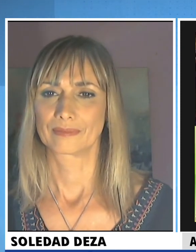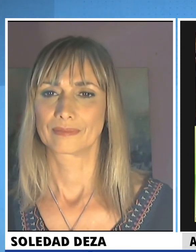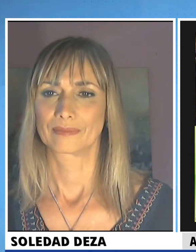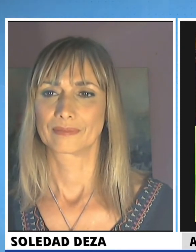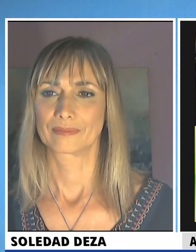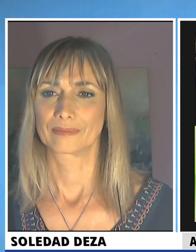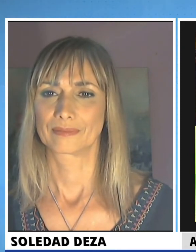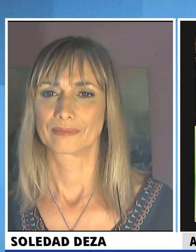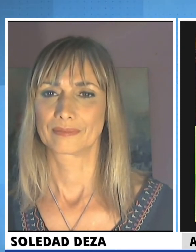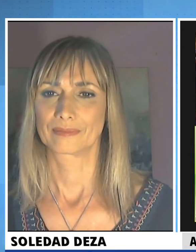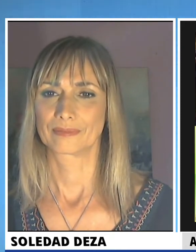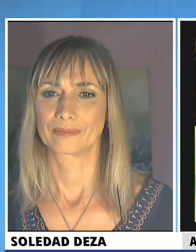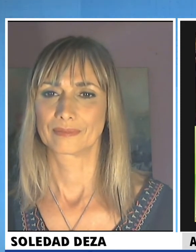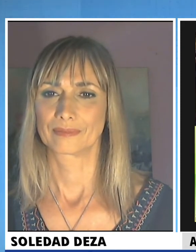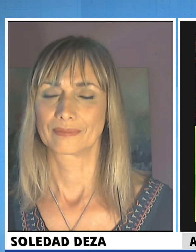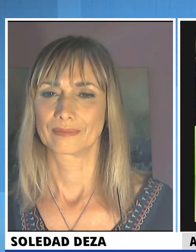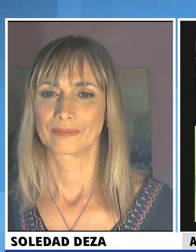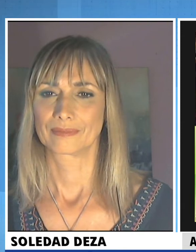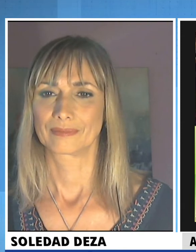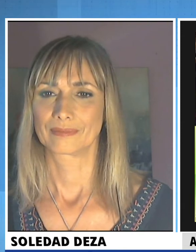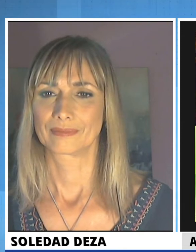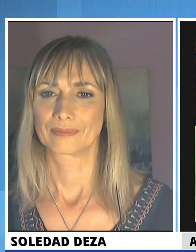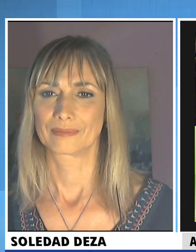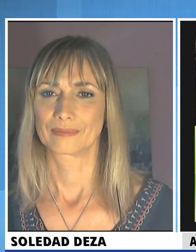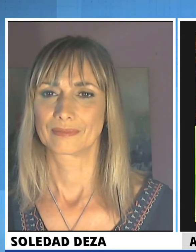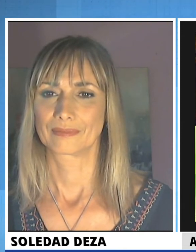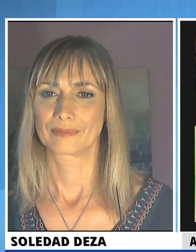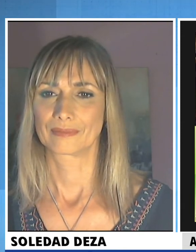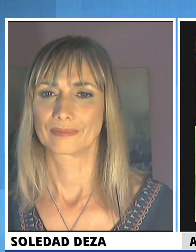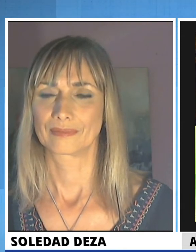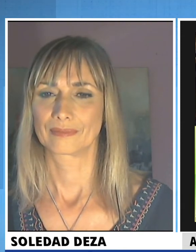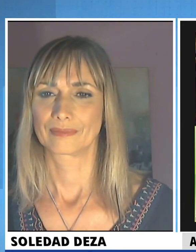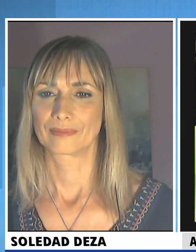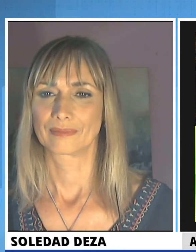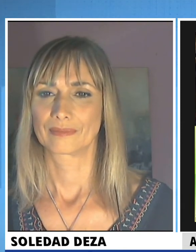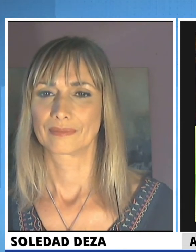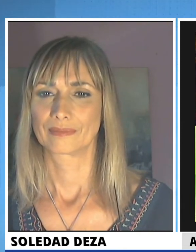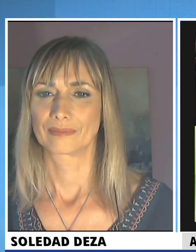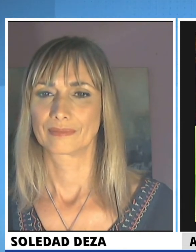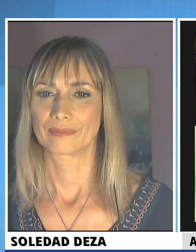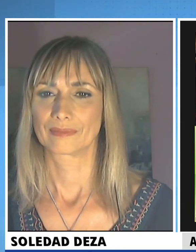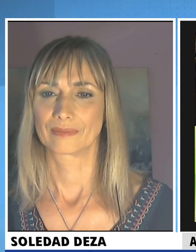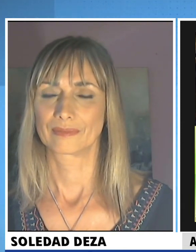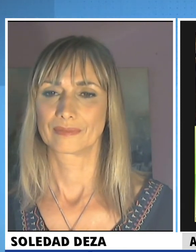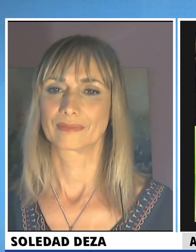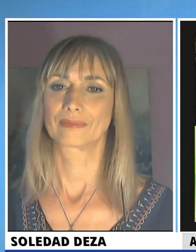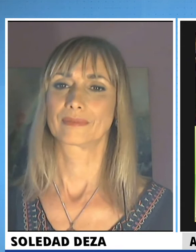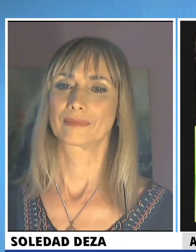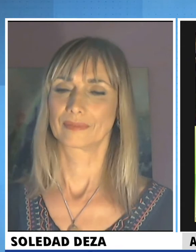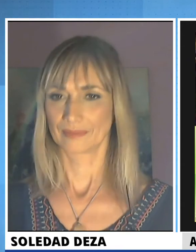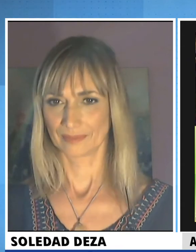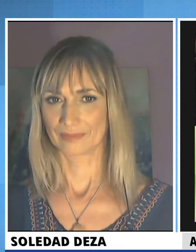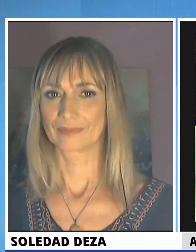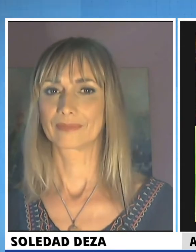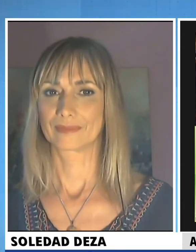con el común de los delitos. Entonces, me parece a mí que por ahí lo más importante que debemos pensar es si es la